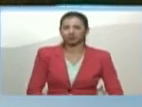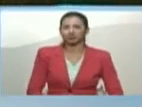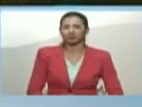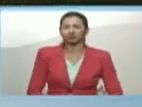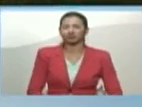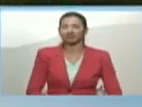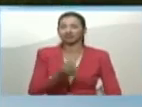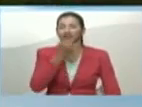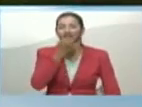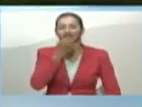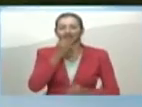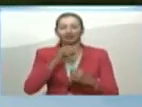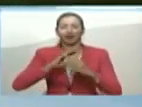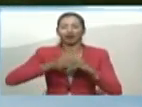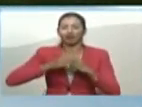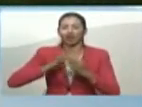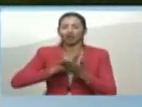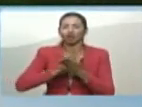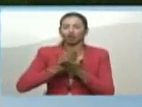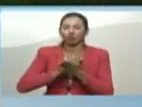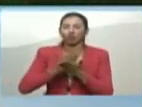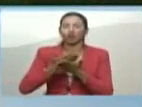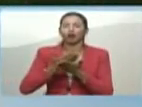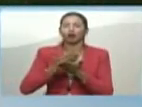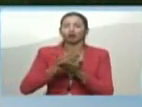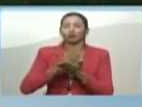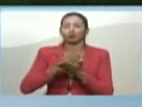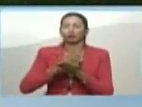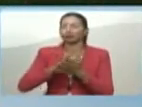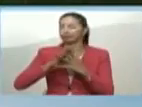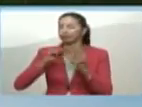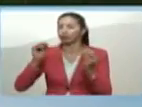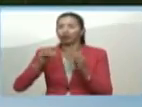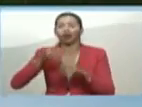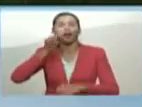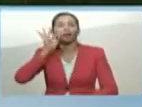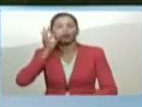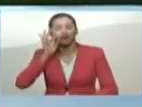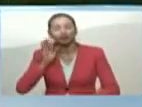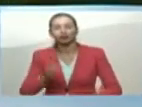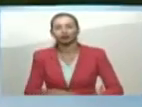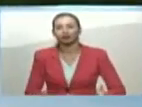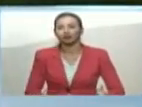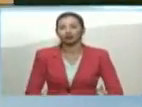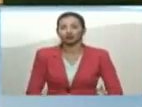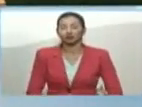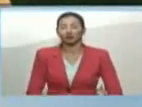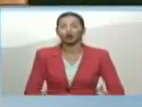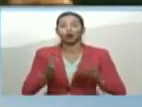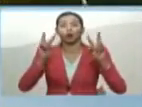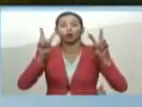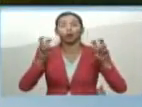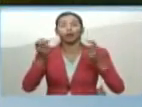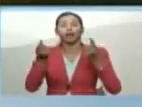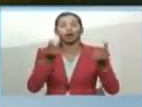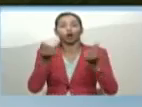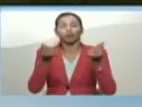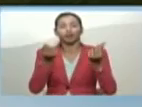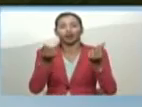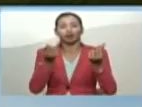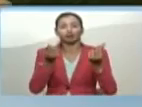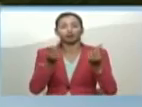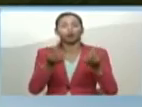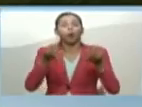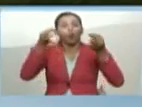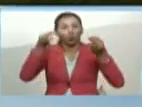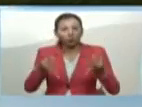Hortalizas, leguminosas, cafetaleros. Que vaya surgiendo la nueva economía comunal,